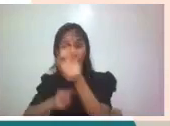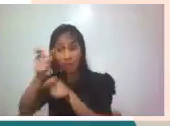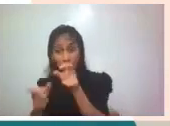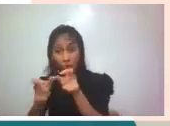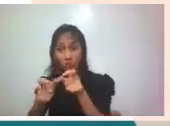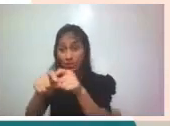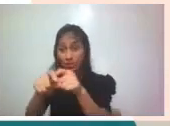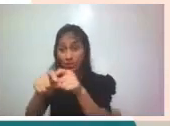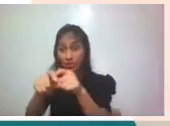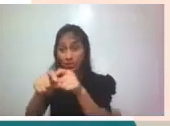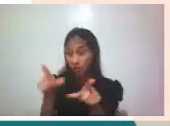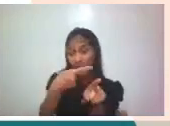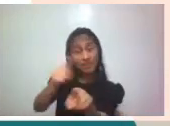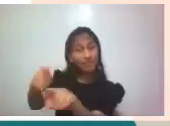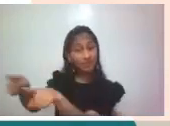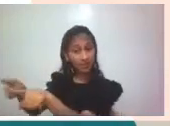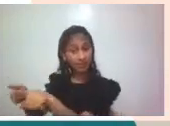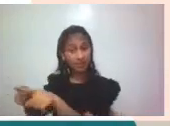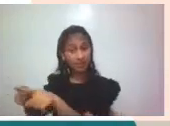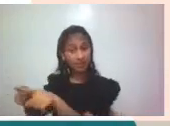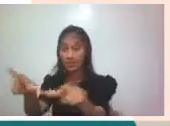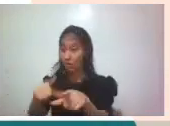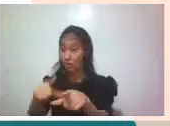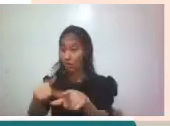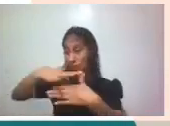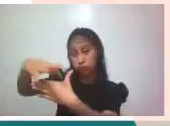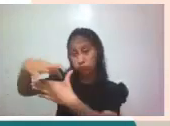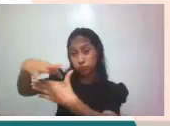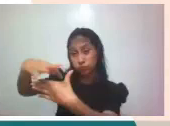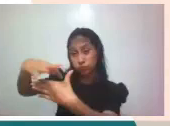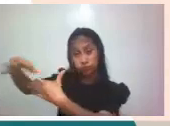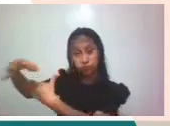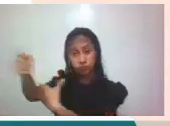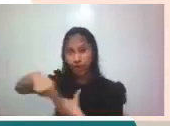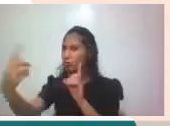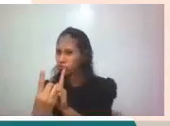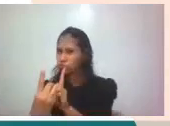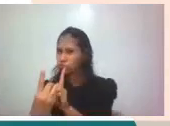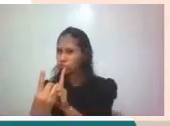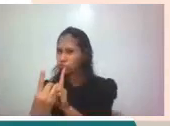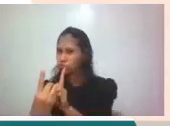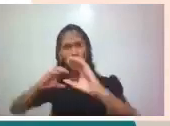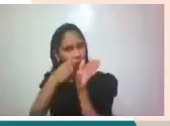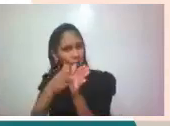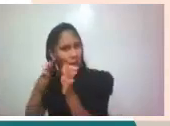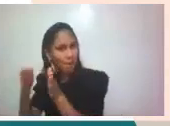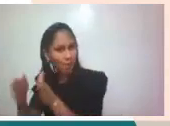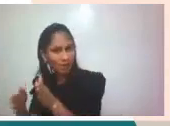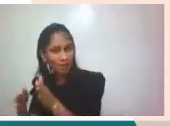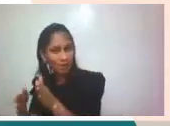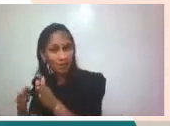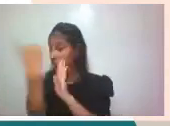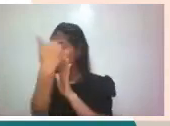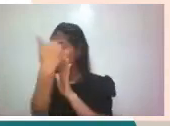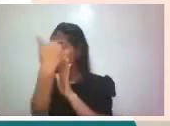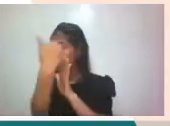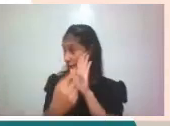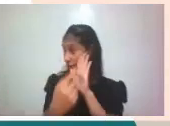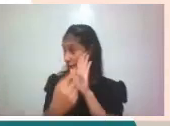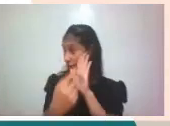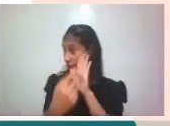pueblos indígenas de una forma oportuna. De hecho, con la agenda indígena buscamos eso, buscamos